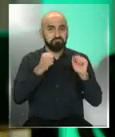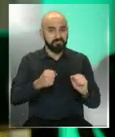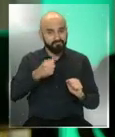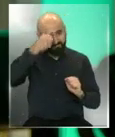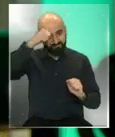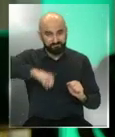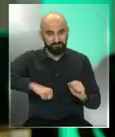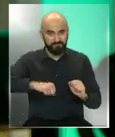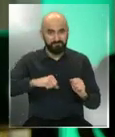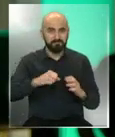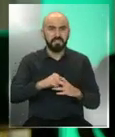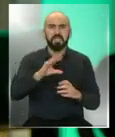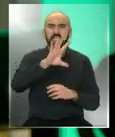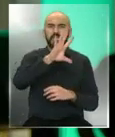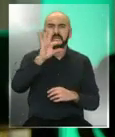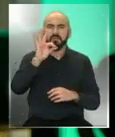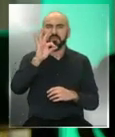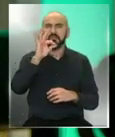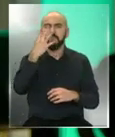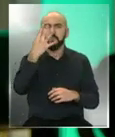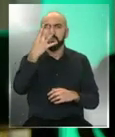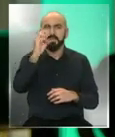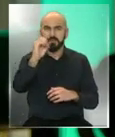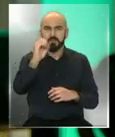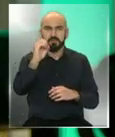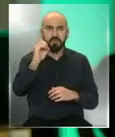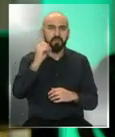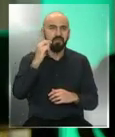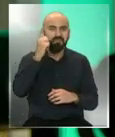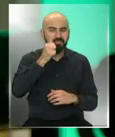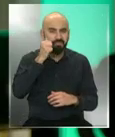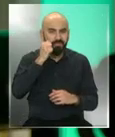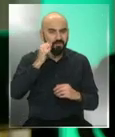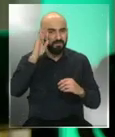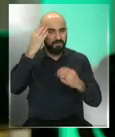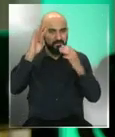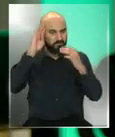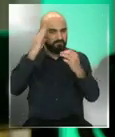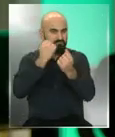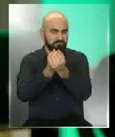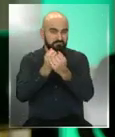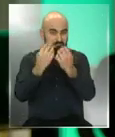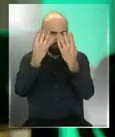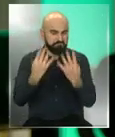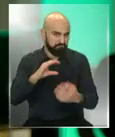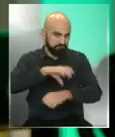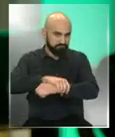tomárselo en serio, 540 días de cárcel como máximo, también un